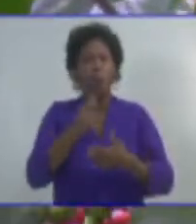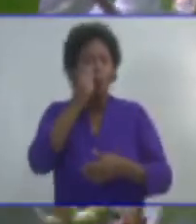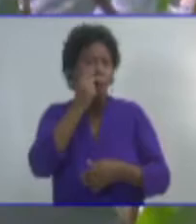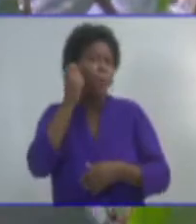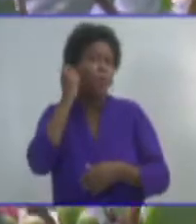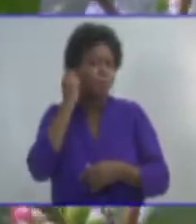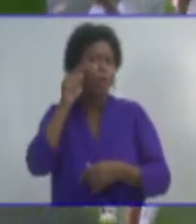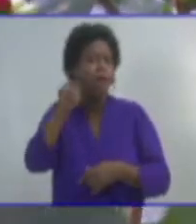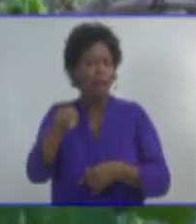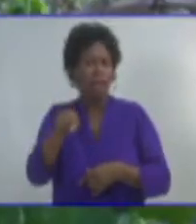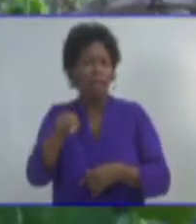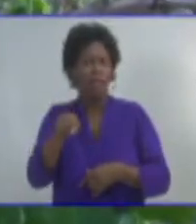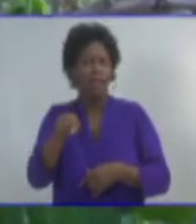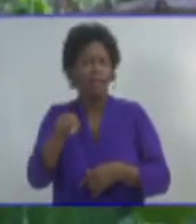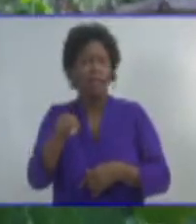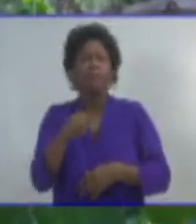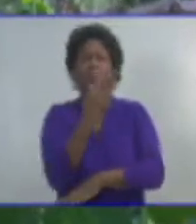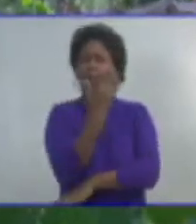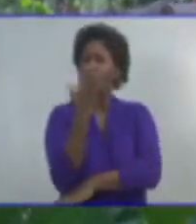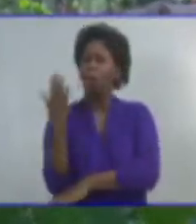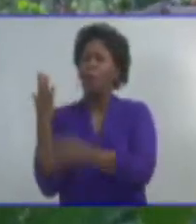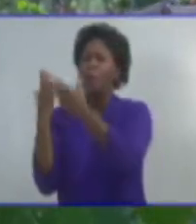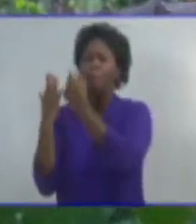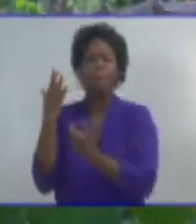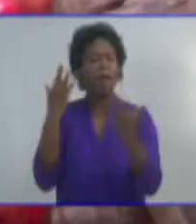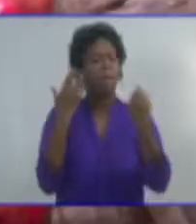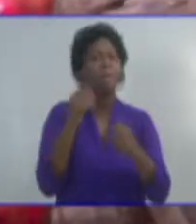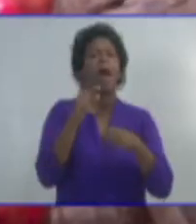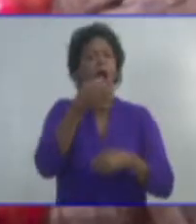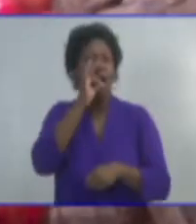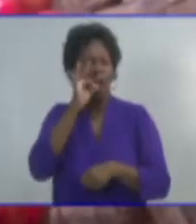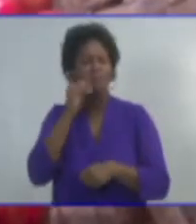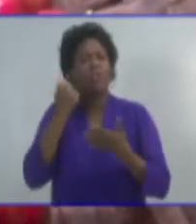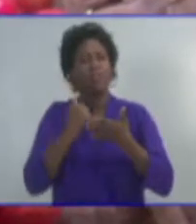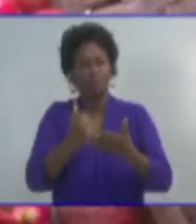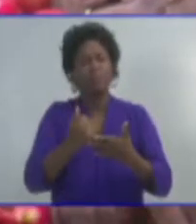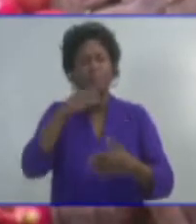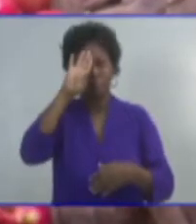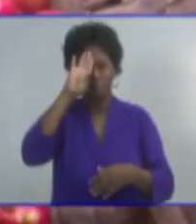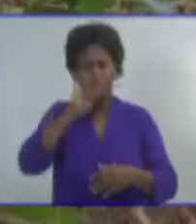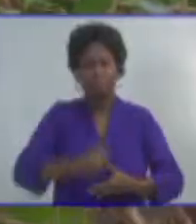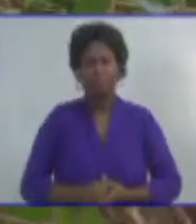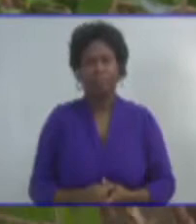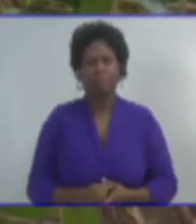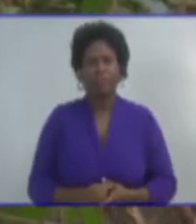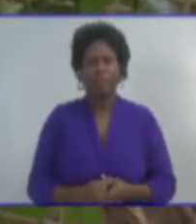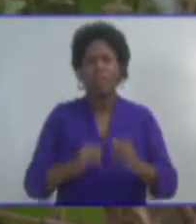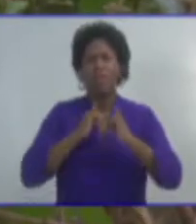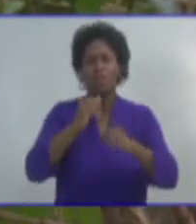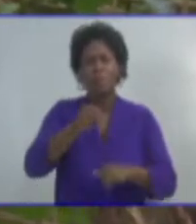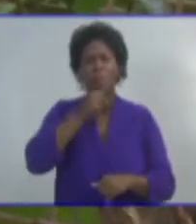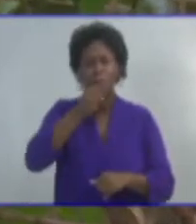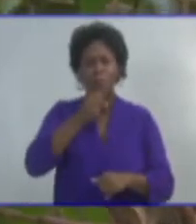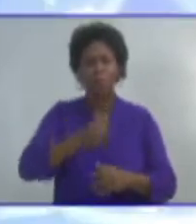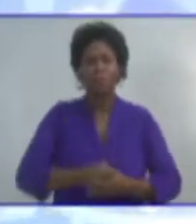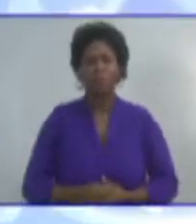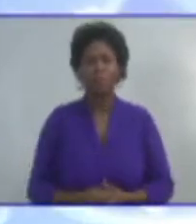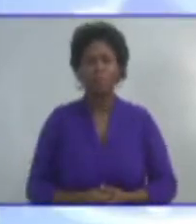que están en el bando de los que aman y fumban, poniéndole corazón a la tarea. Mejías Osorio, a